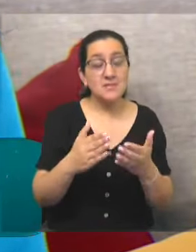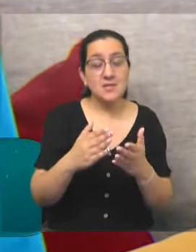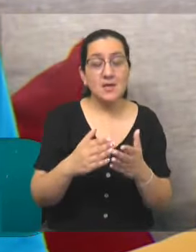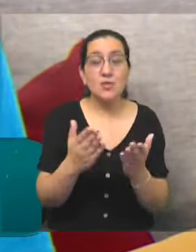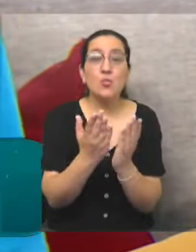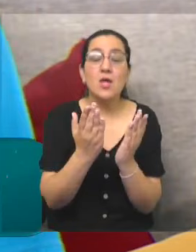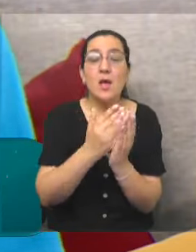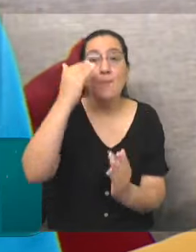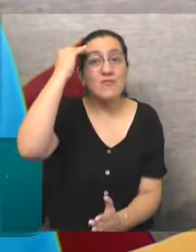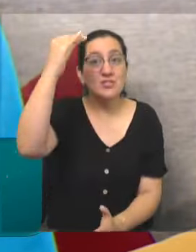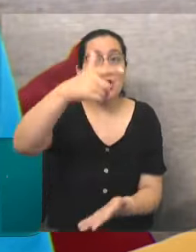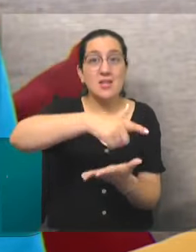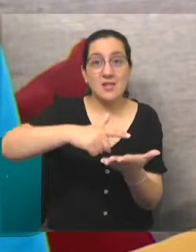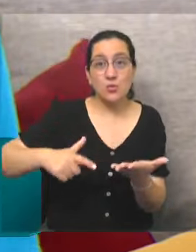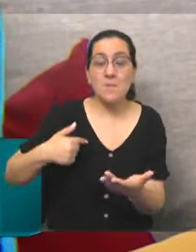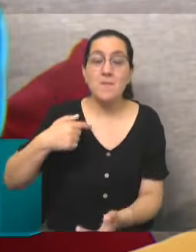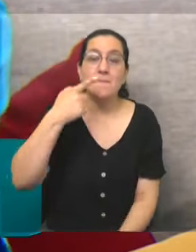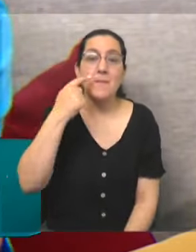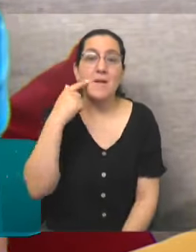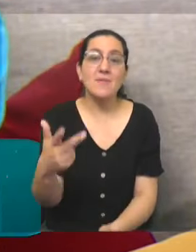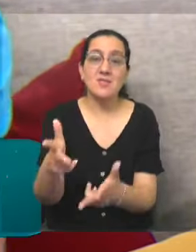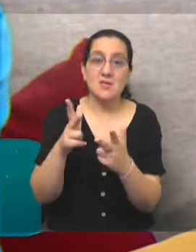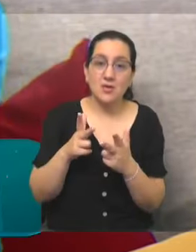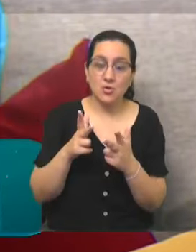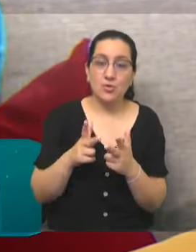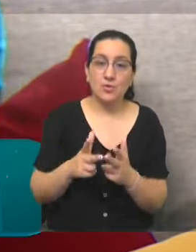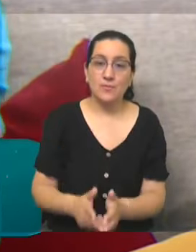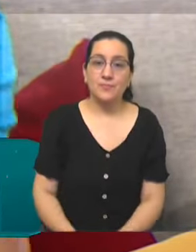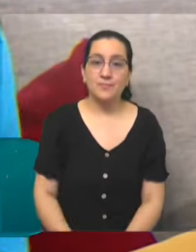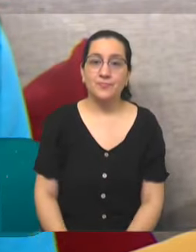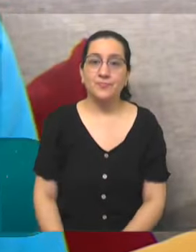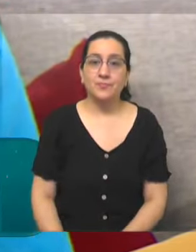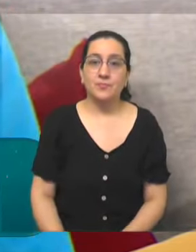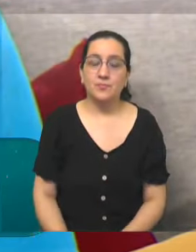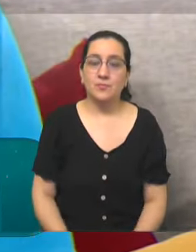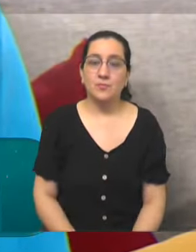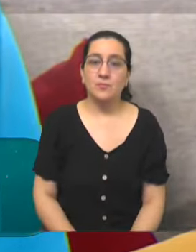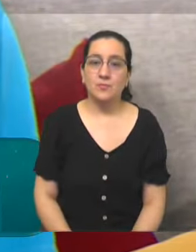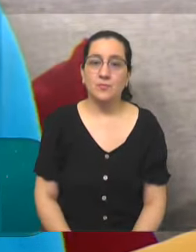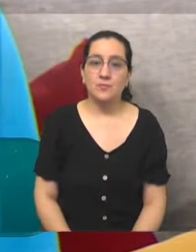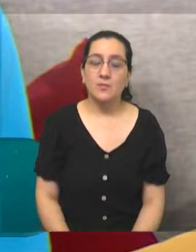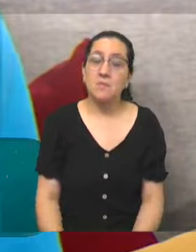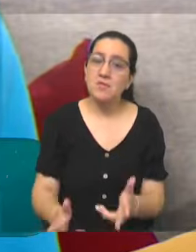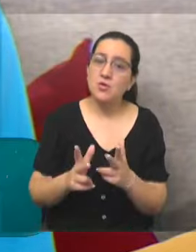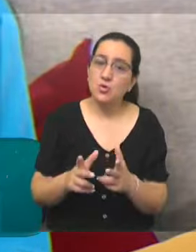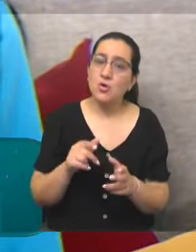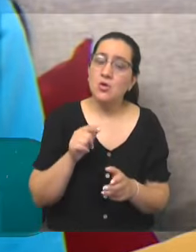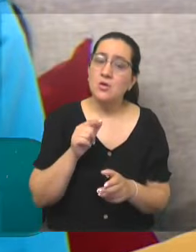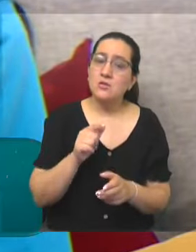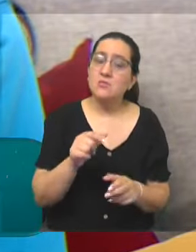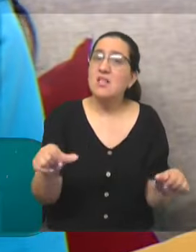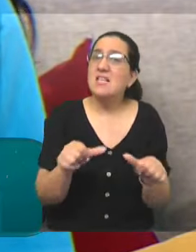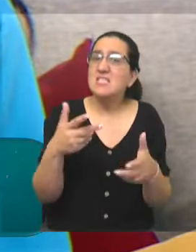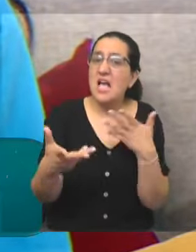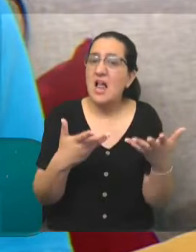literatura y me acuerdo que mi padre me dijo, porque no abría la pública el año que yo terminé sexto de liceo, y me dijo, si vos haces algo